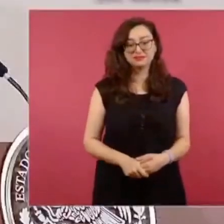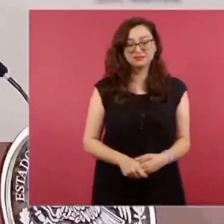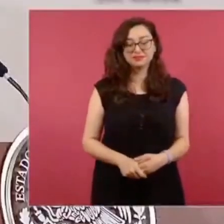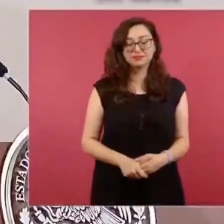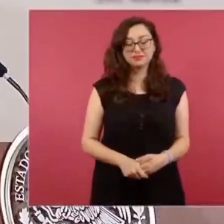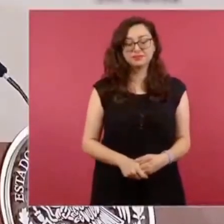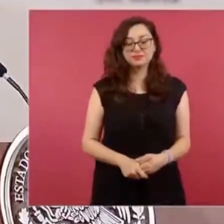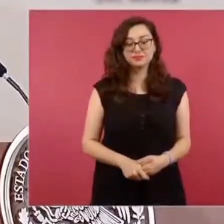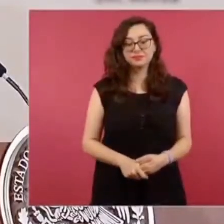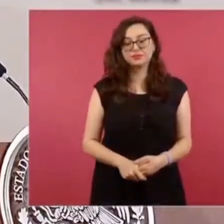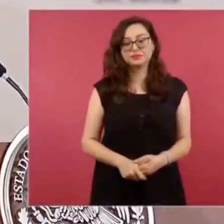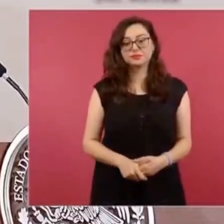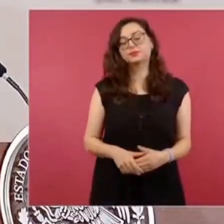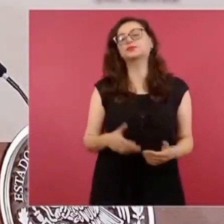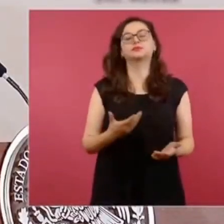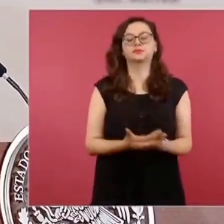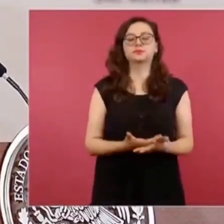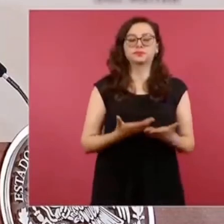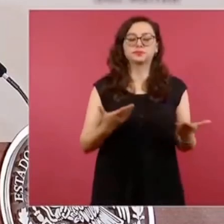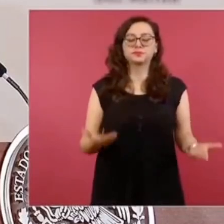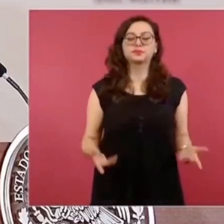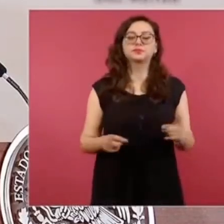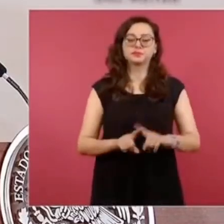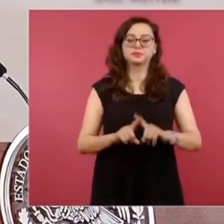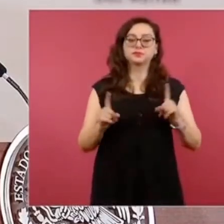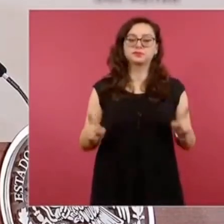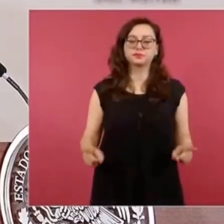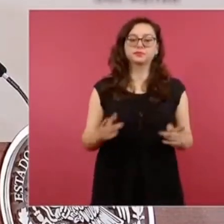Pero ahora ya las cosas están cambiando